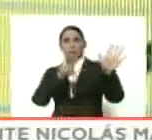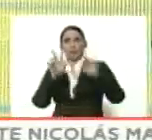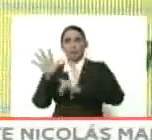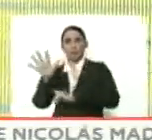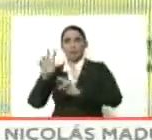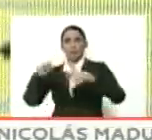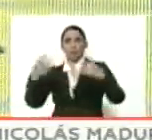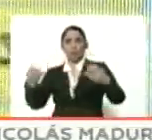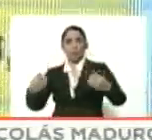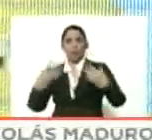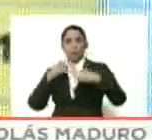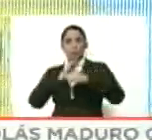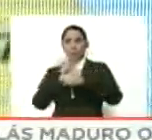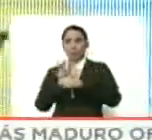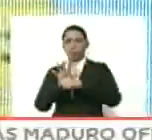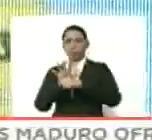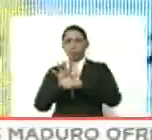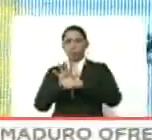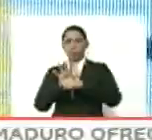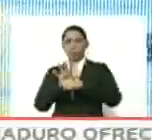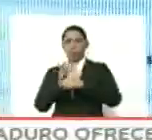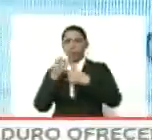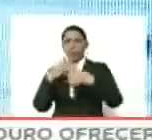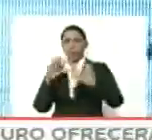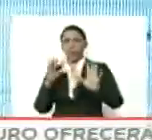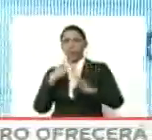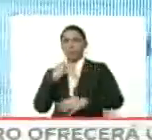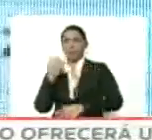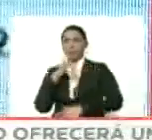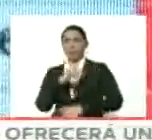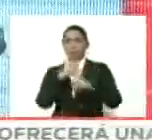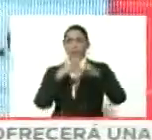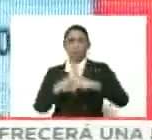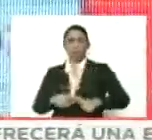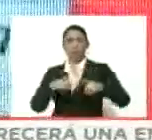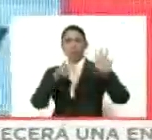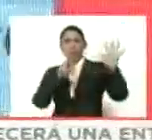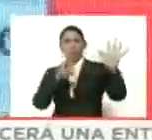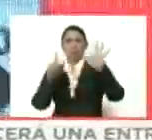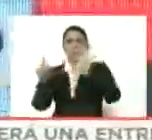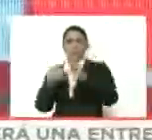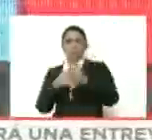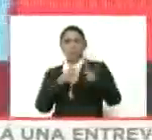24.575 nuevos casos y, bueno, tienen muertes totales